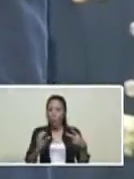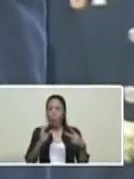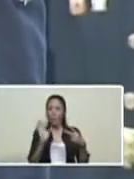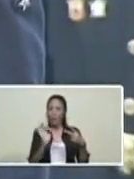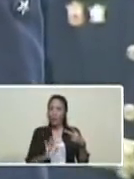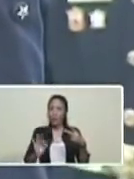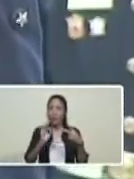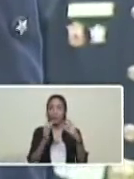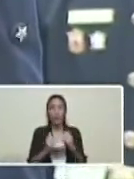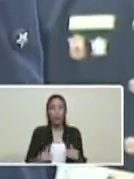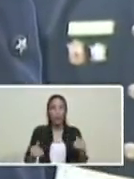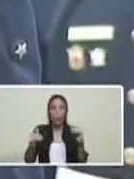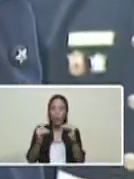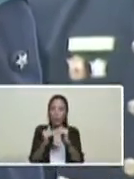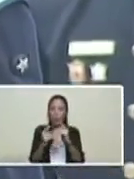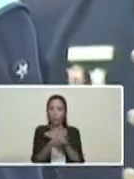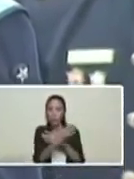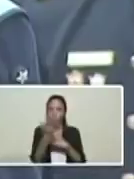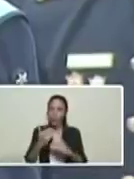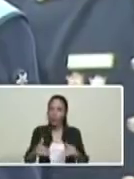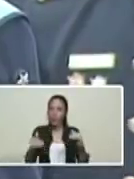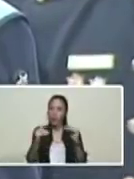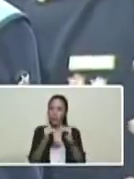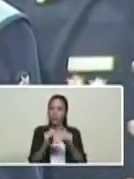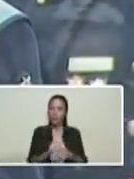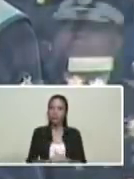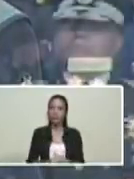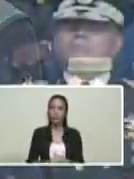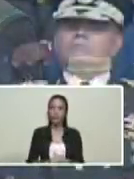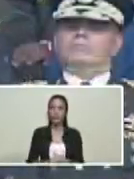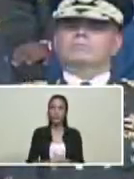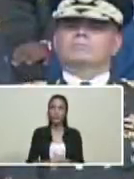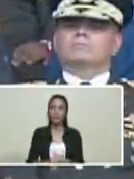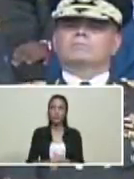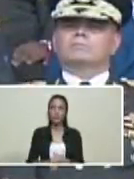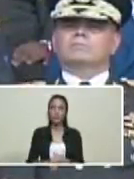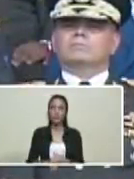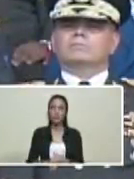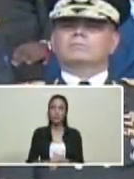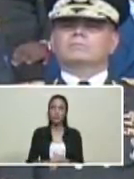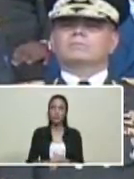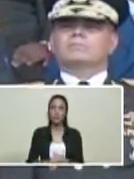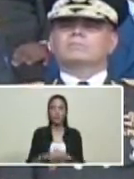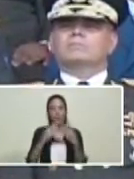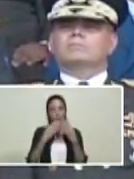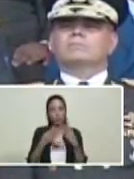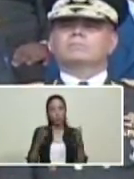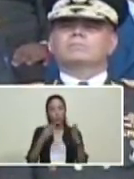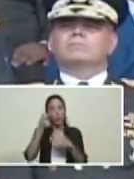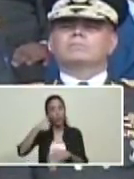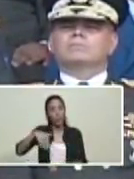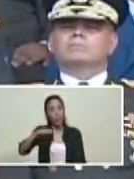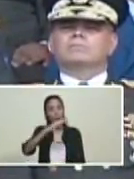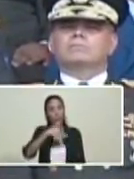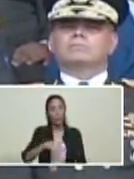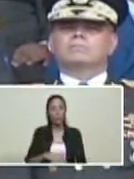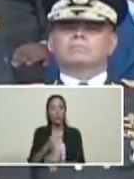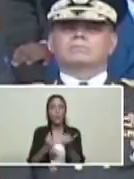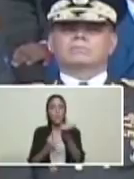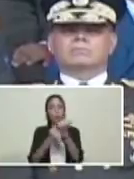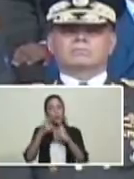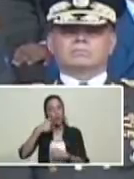igualitaria igualitarista popular de carácter popular